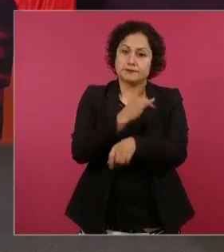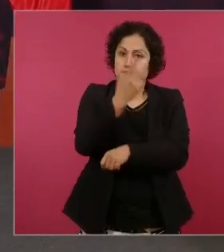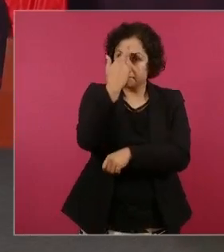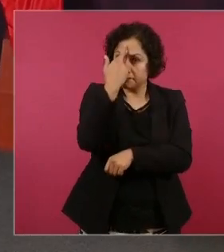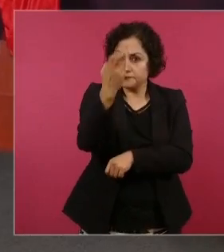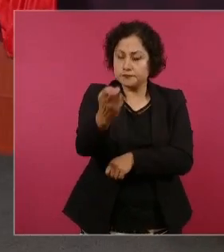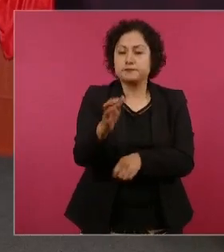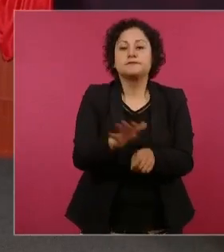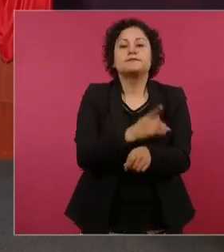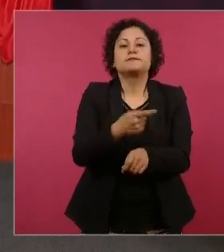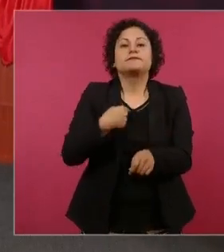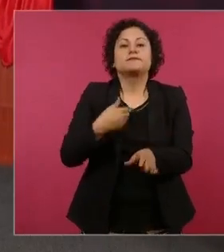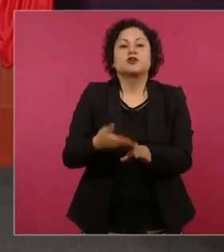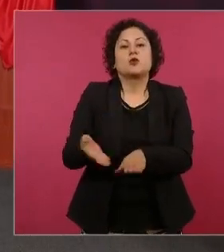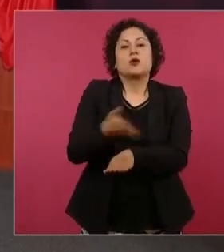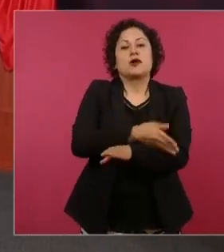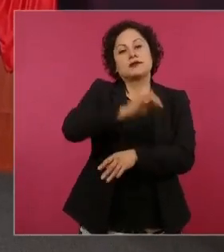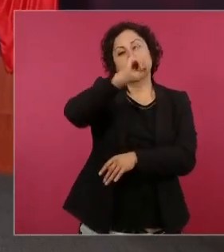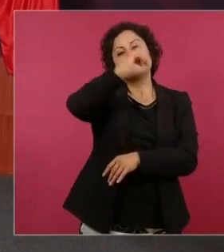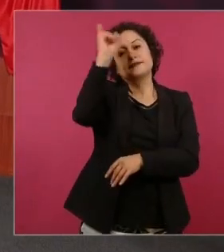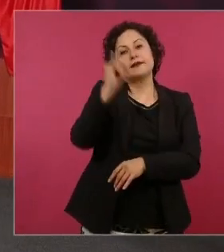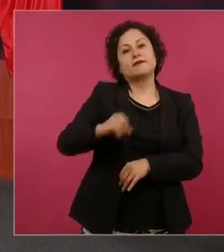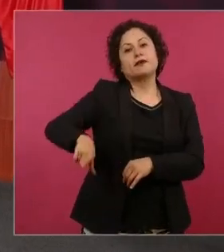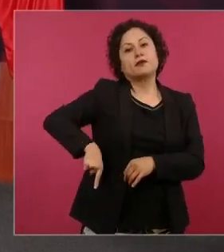en la Ciudad de México,